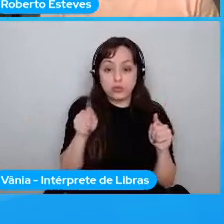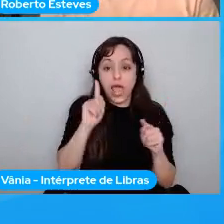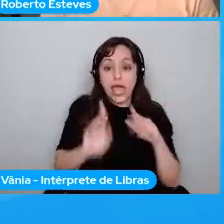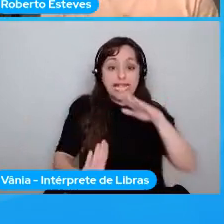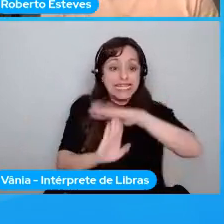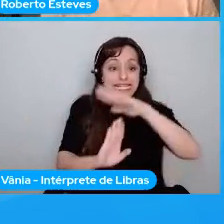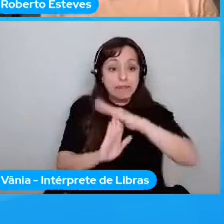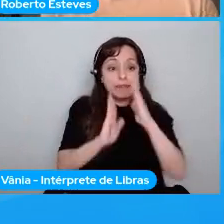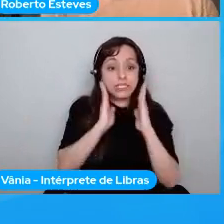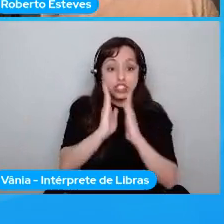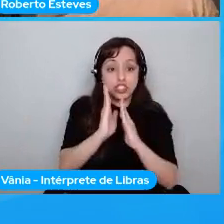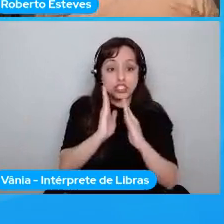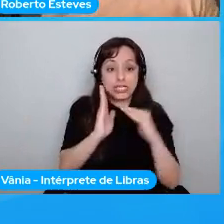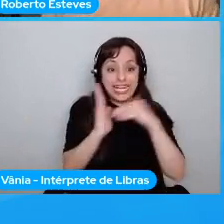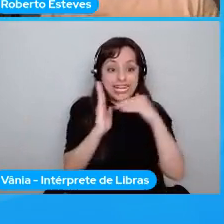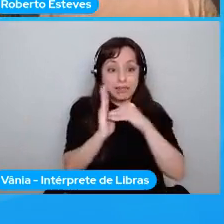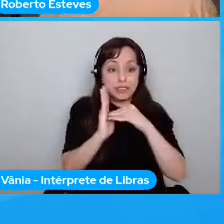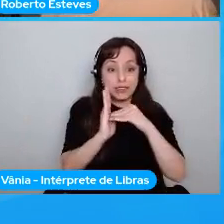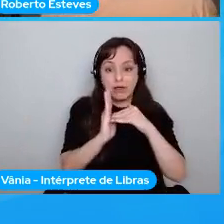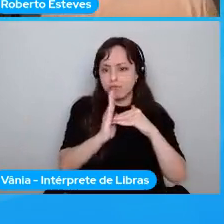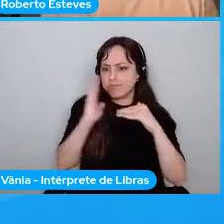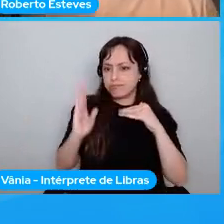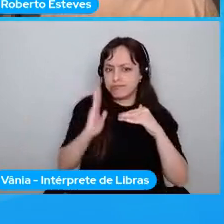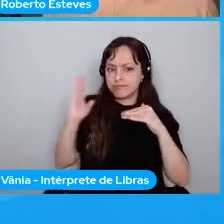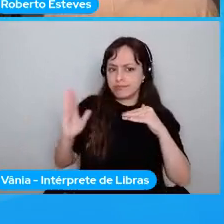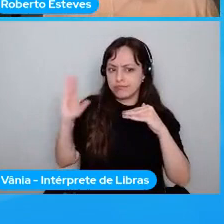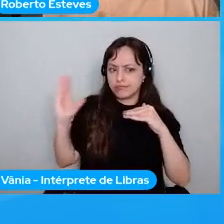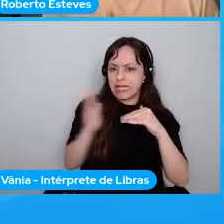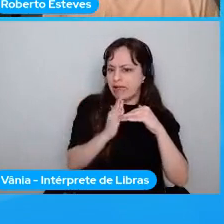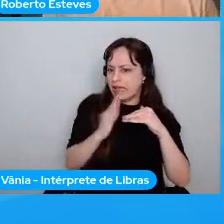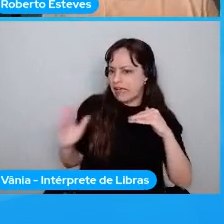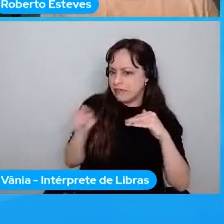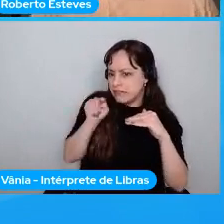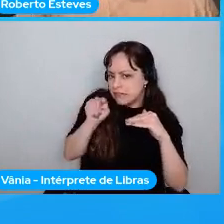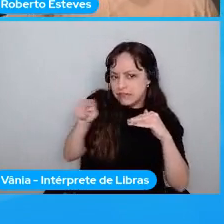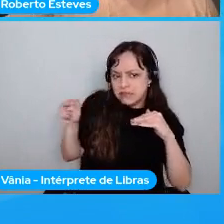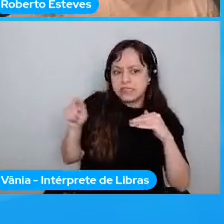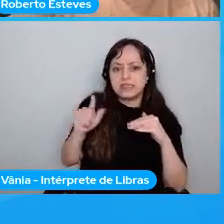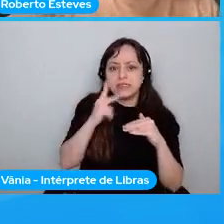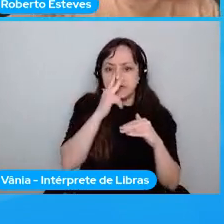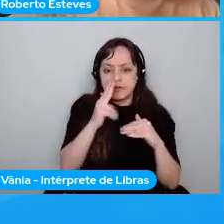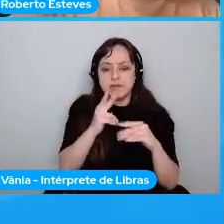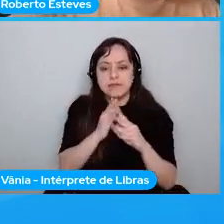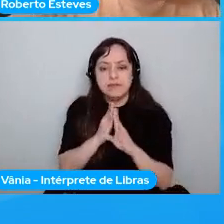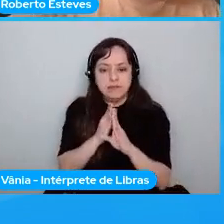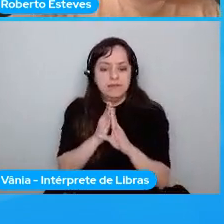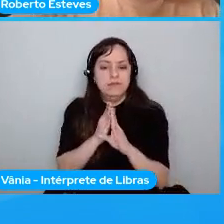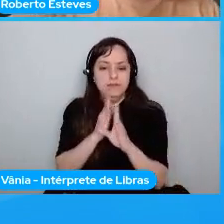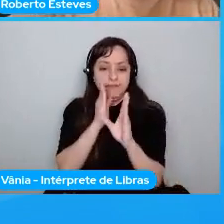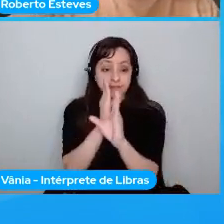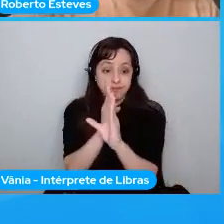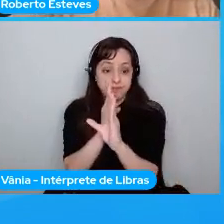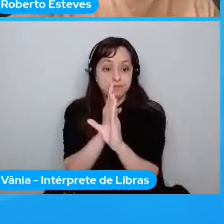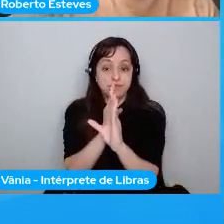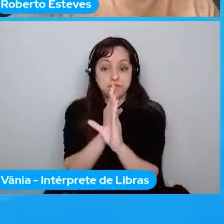boxplot, nosotros le decimos que son datos atípicos, datos aberrantes, outlier. Es decir, estos son,